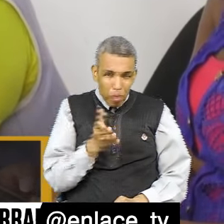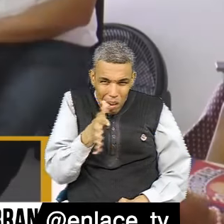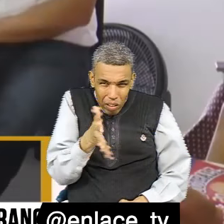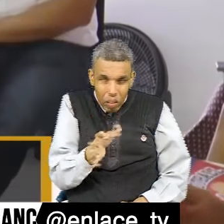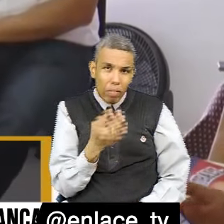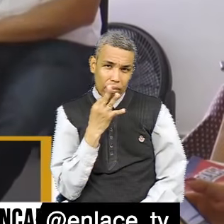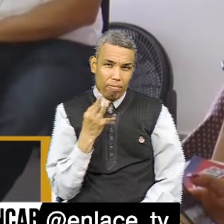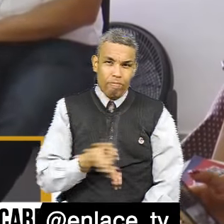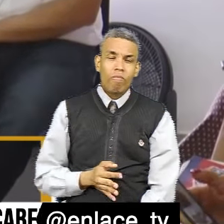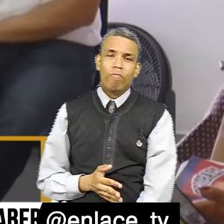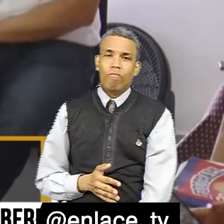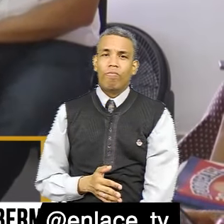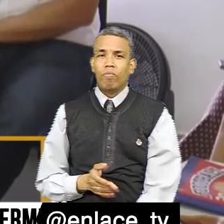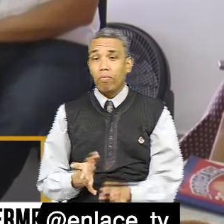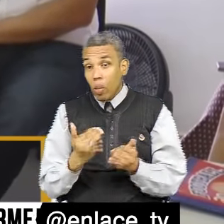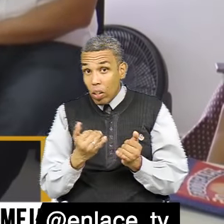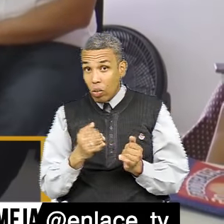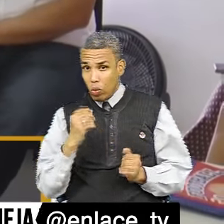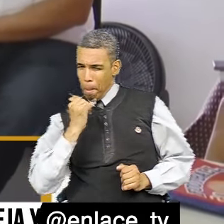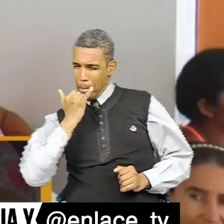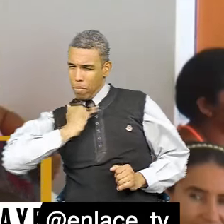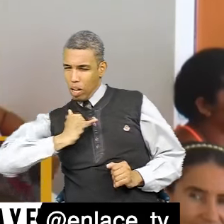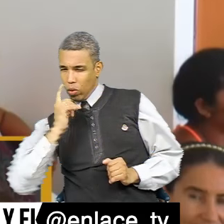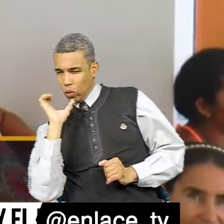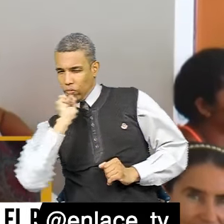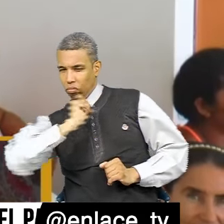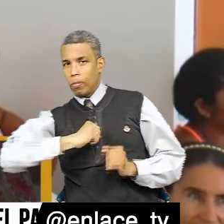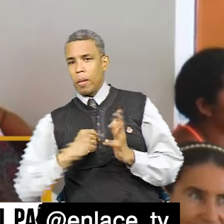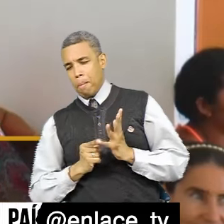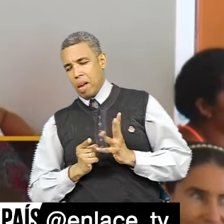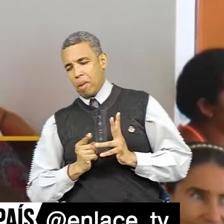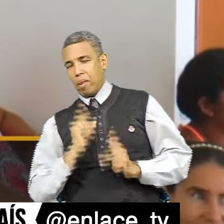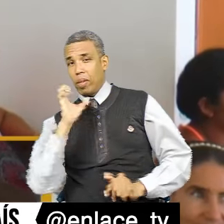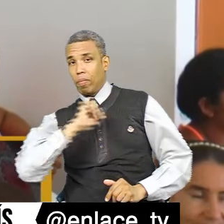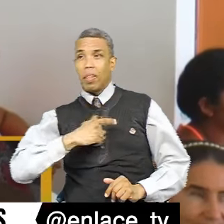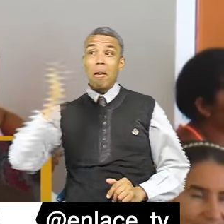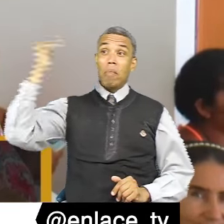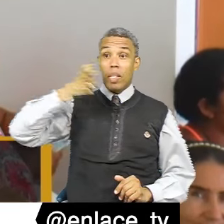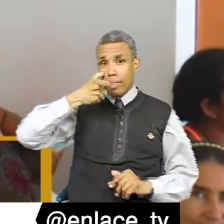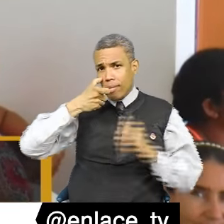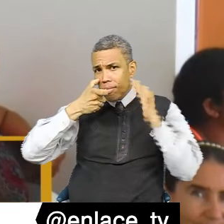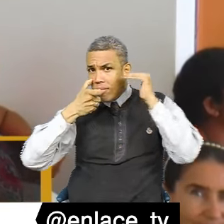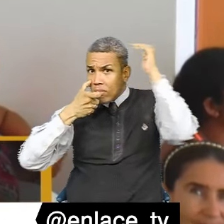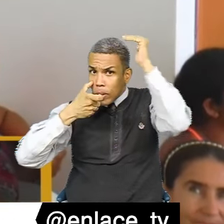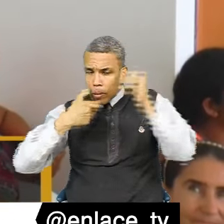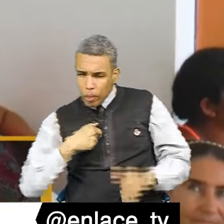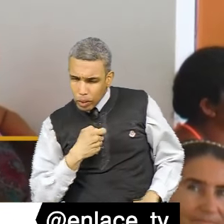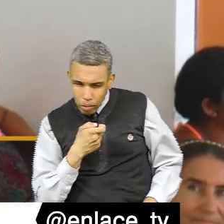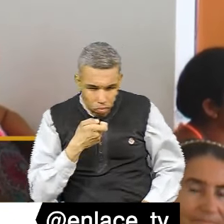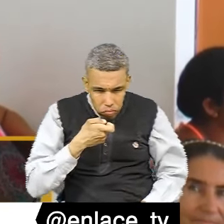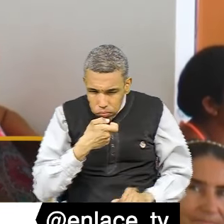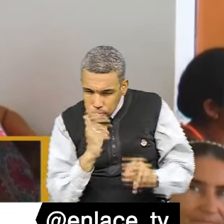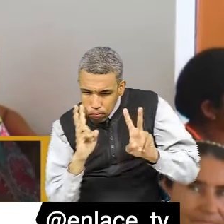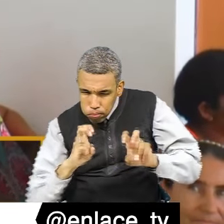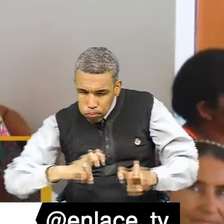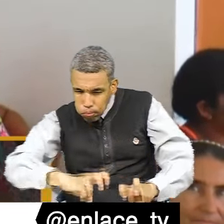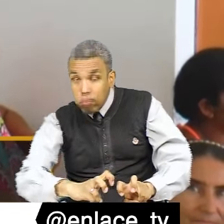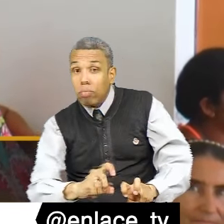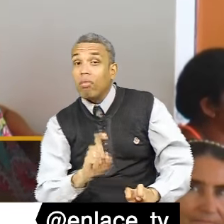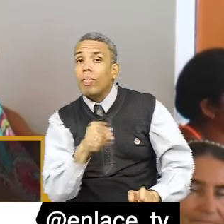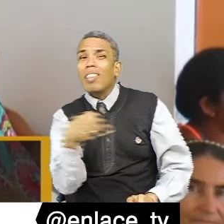hemos hecho una cantidad de denuncias, entonces esperamos que esto se haga una buena veeduría para un buen servicio a la población víctima, ya que como víctima nos